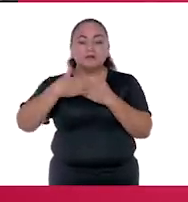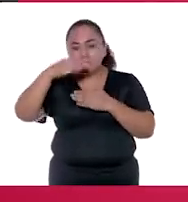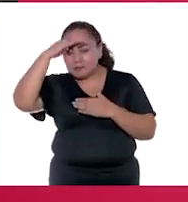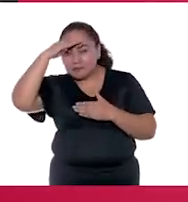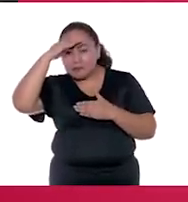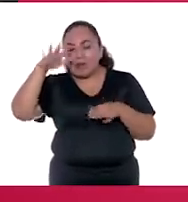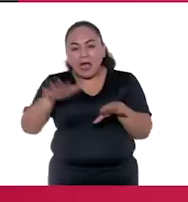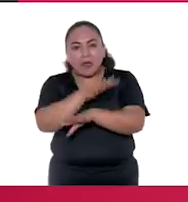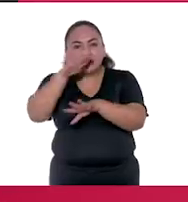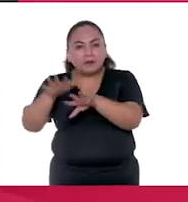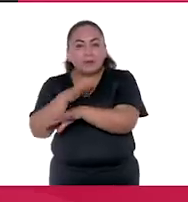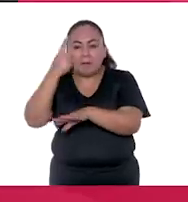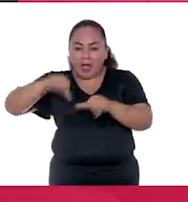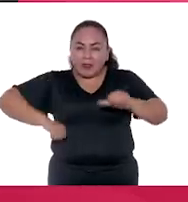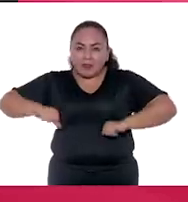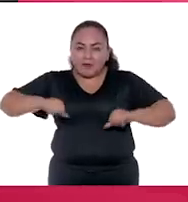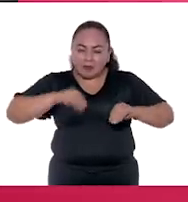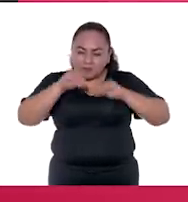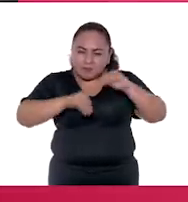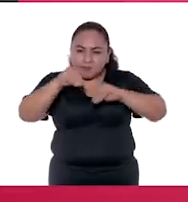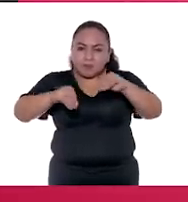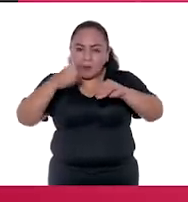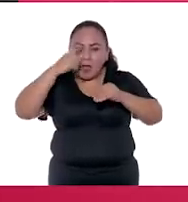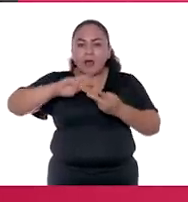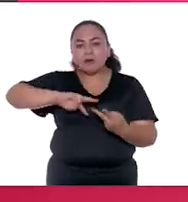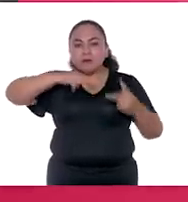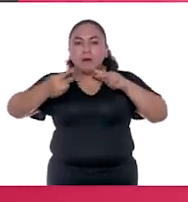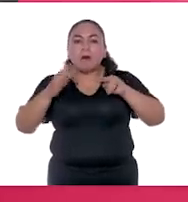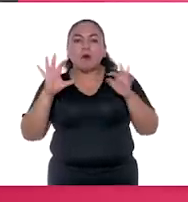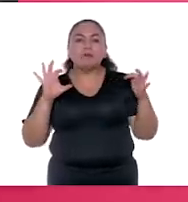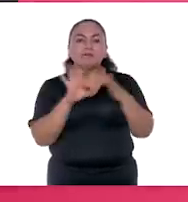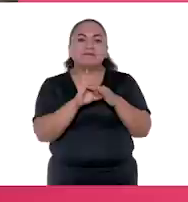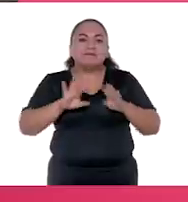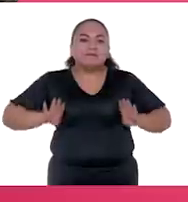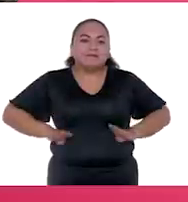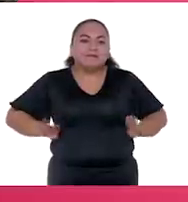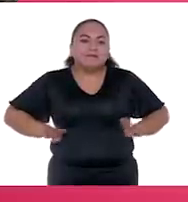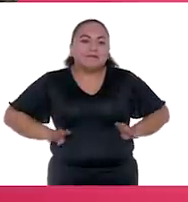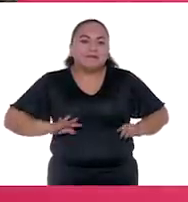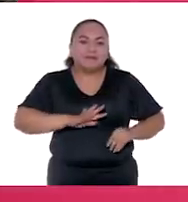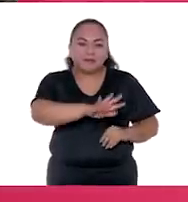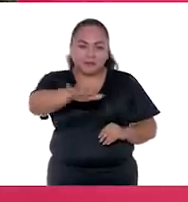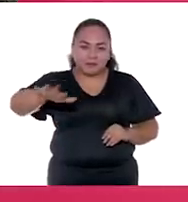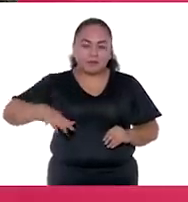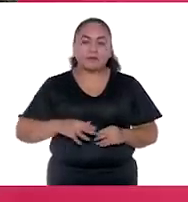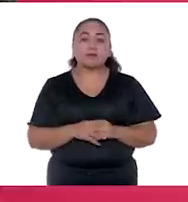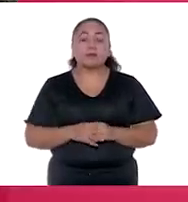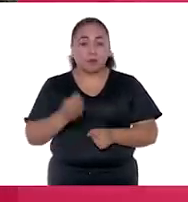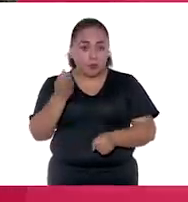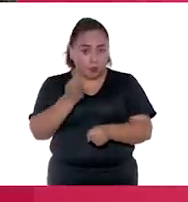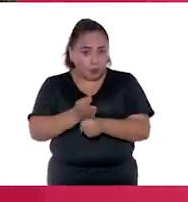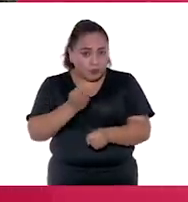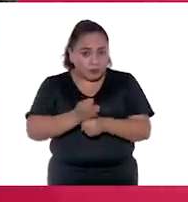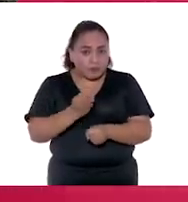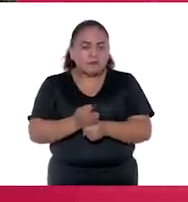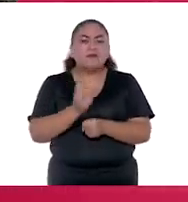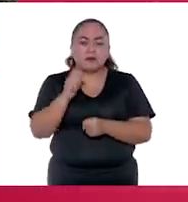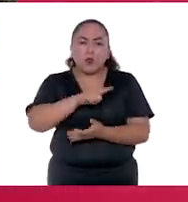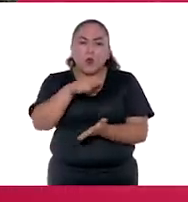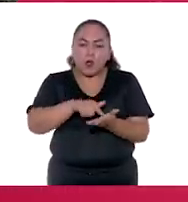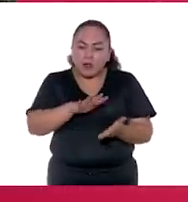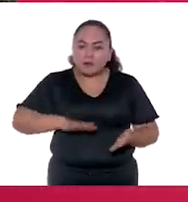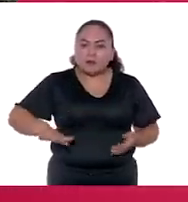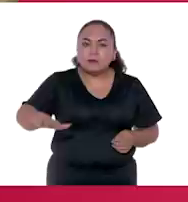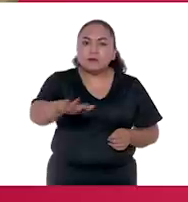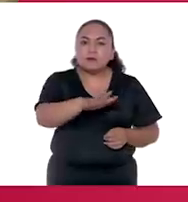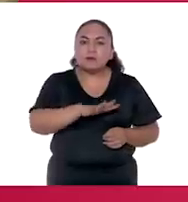todas las actividades caminen eventualmente a un ritmo más adecuado. La realidad es que estamos en un lugar